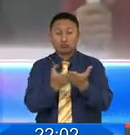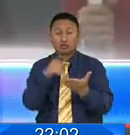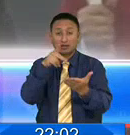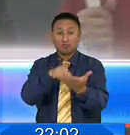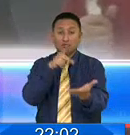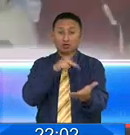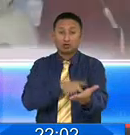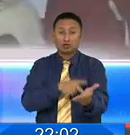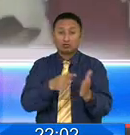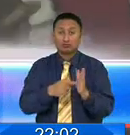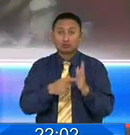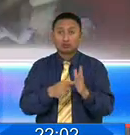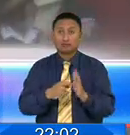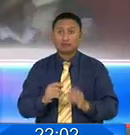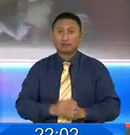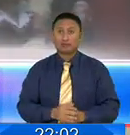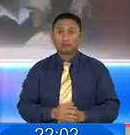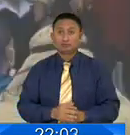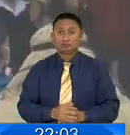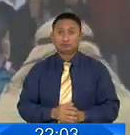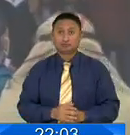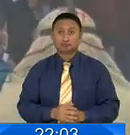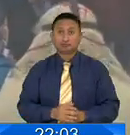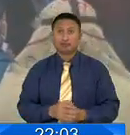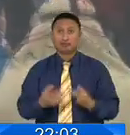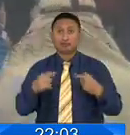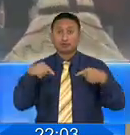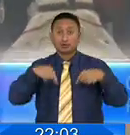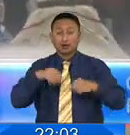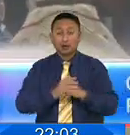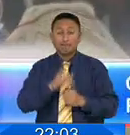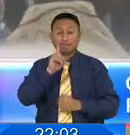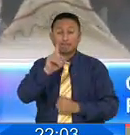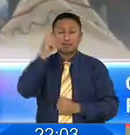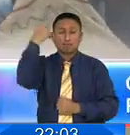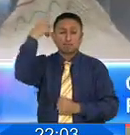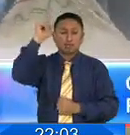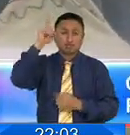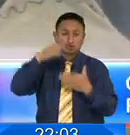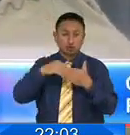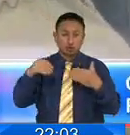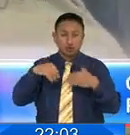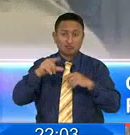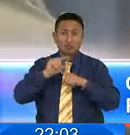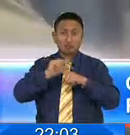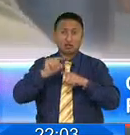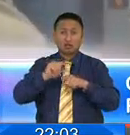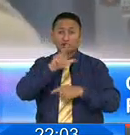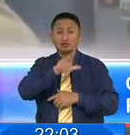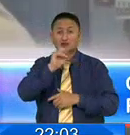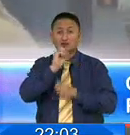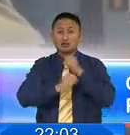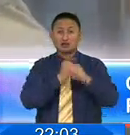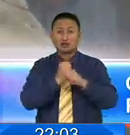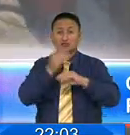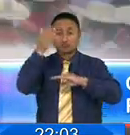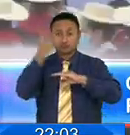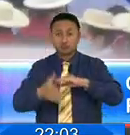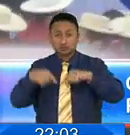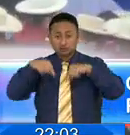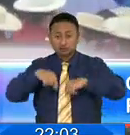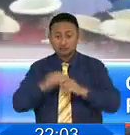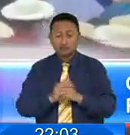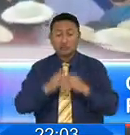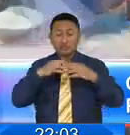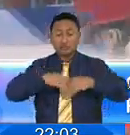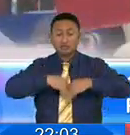proyecto. Además, ofreció más de 1.000 millones de dólares para créditos a 30 años plazo, la